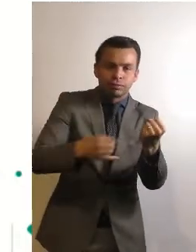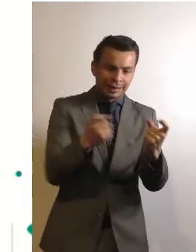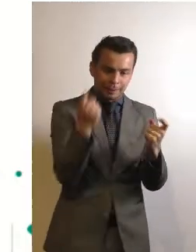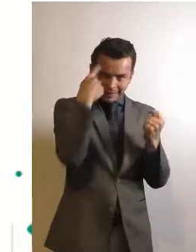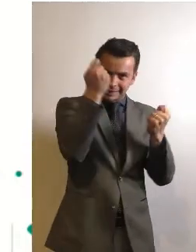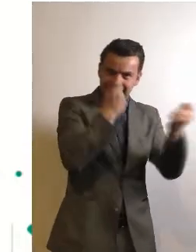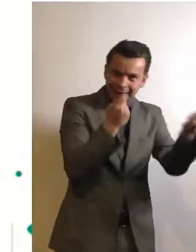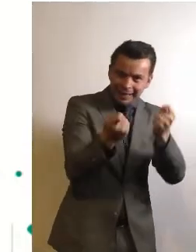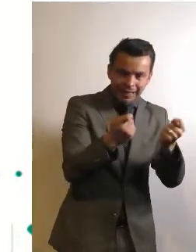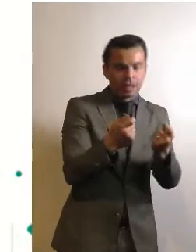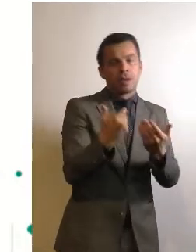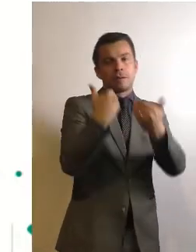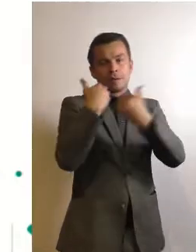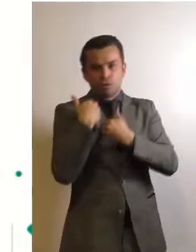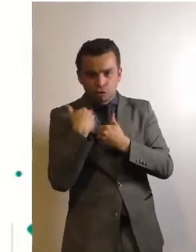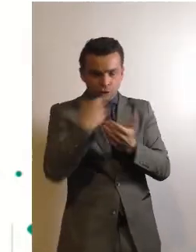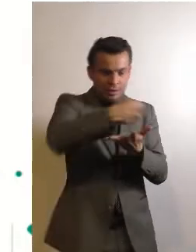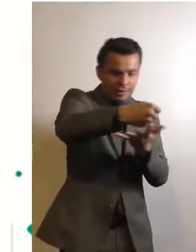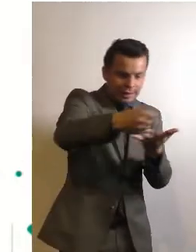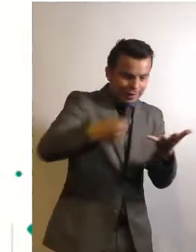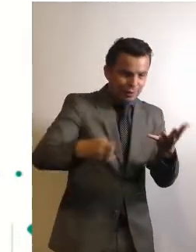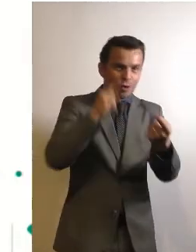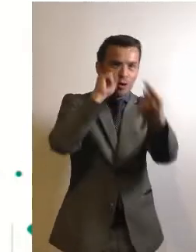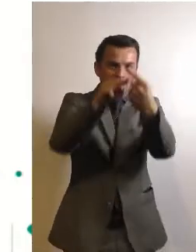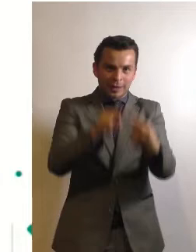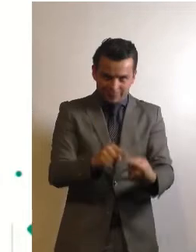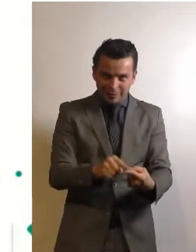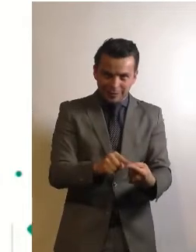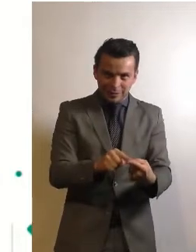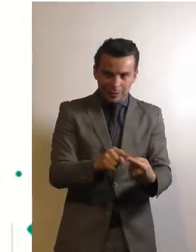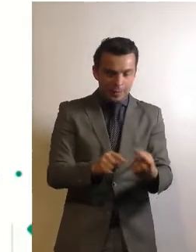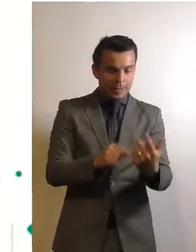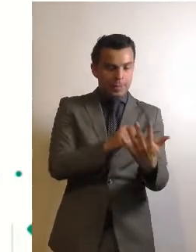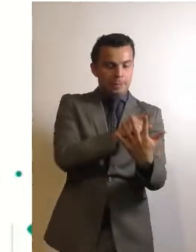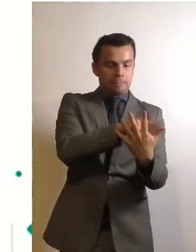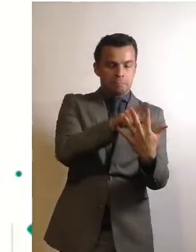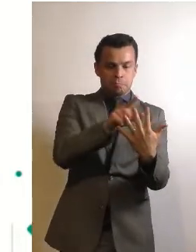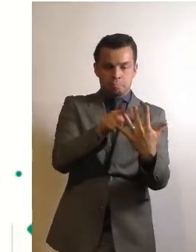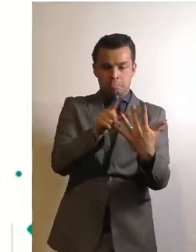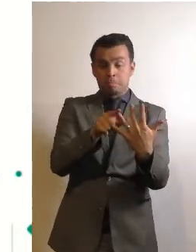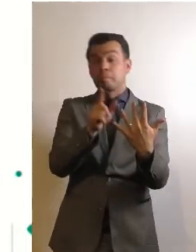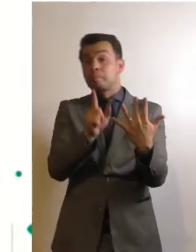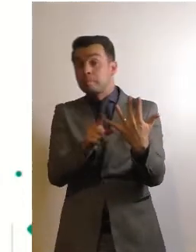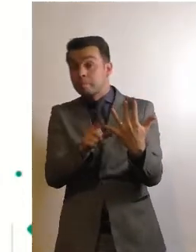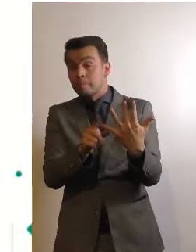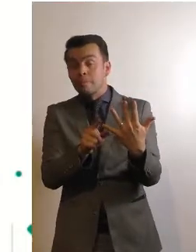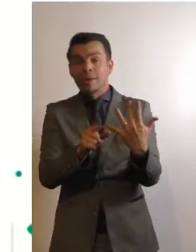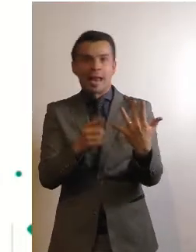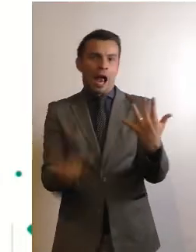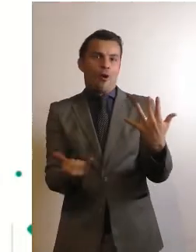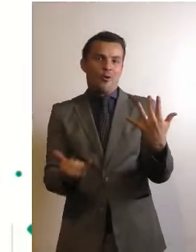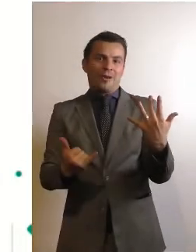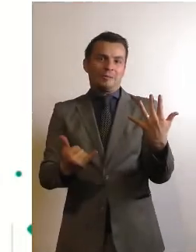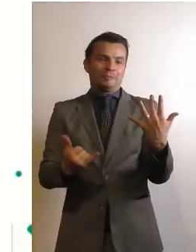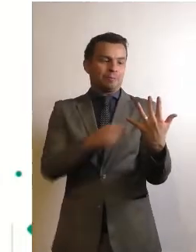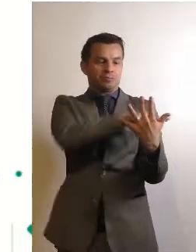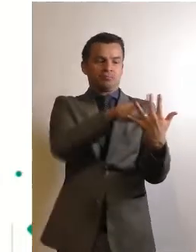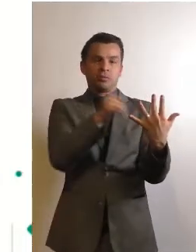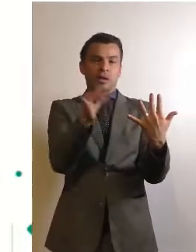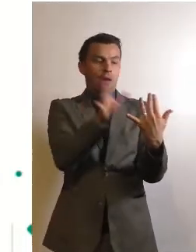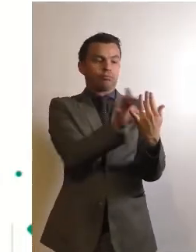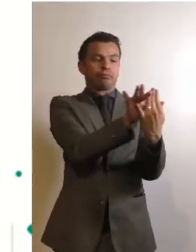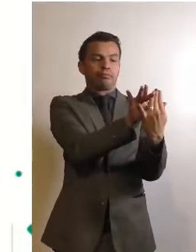estratégica, la visión, las líneas y los objetivos. La quinta fase es en la que estamos, en